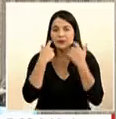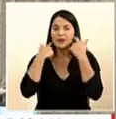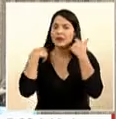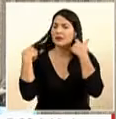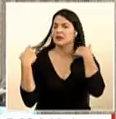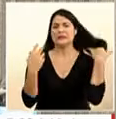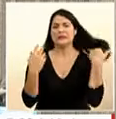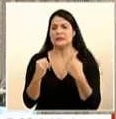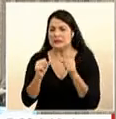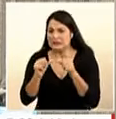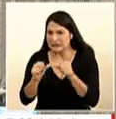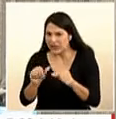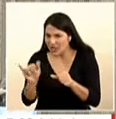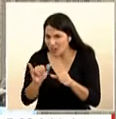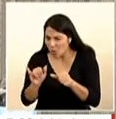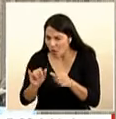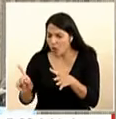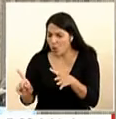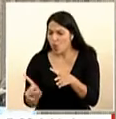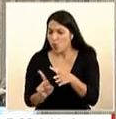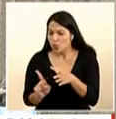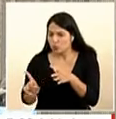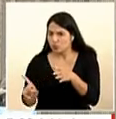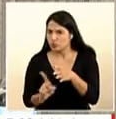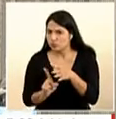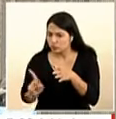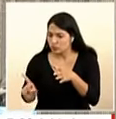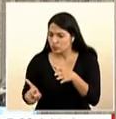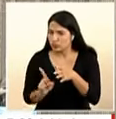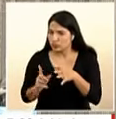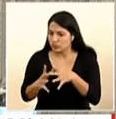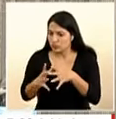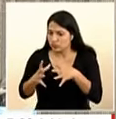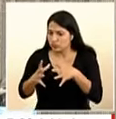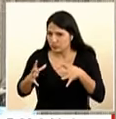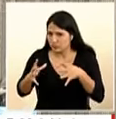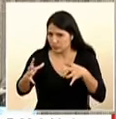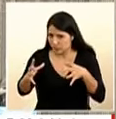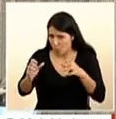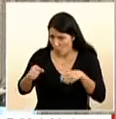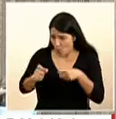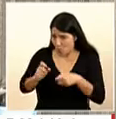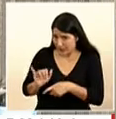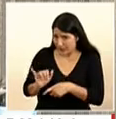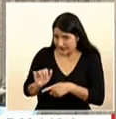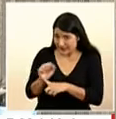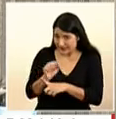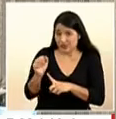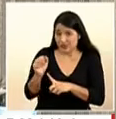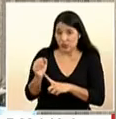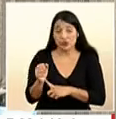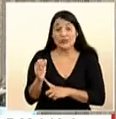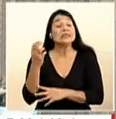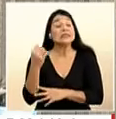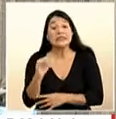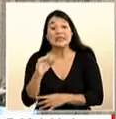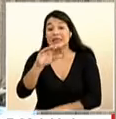crecimiento perdón con los pacientes y si el escenario no estará recibiendo casos de cuidados intensivos cuál es la distribución